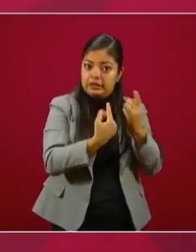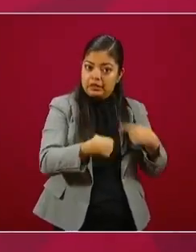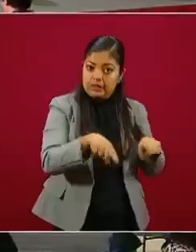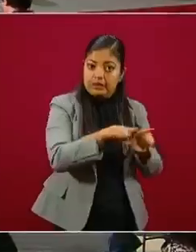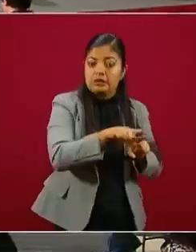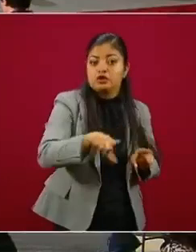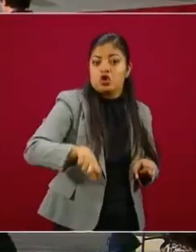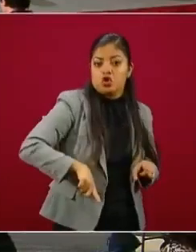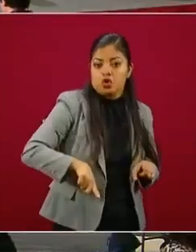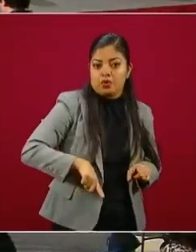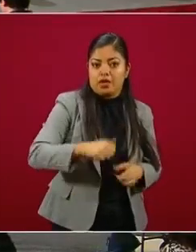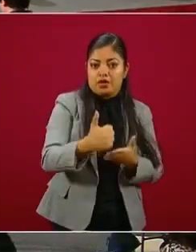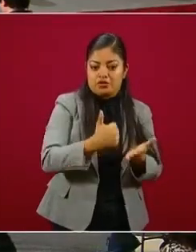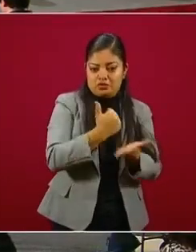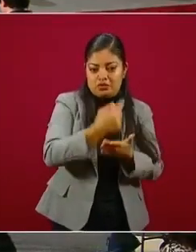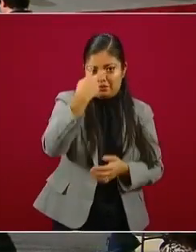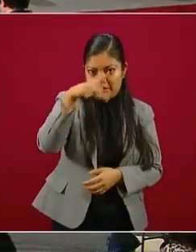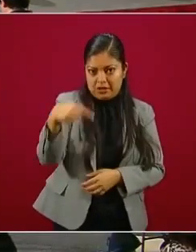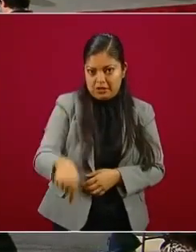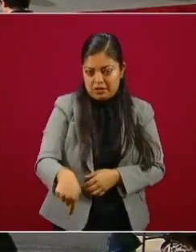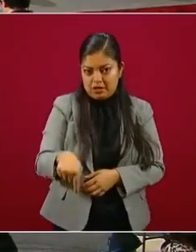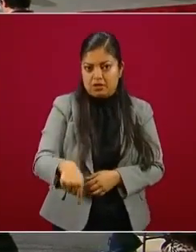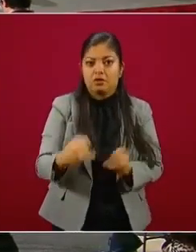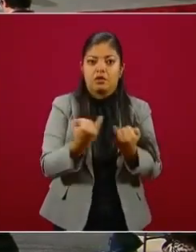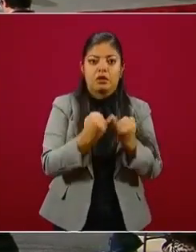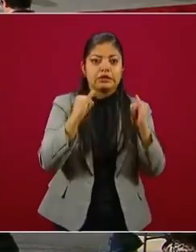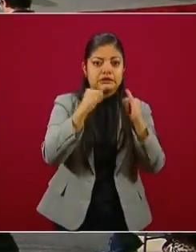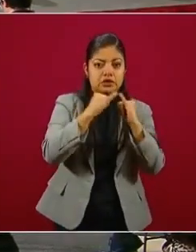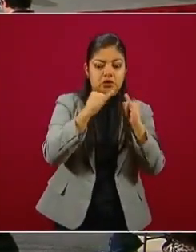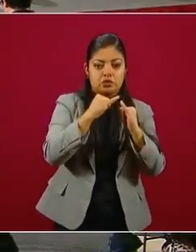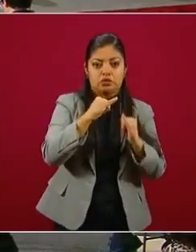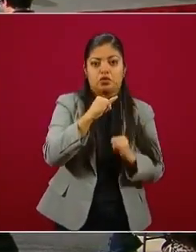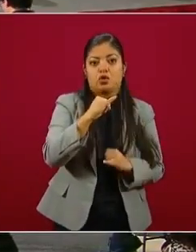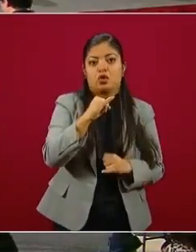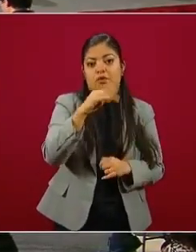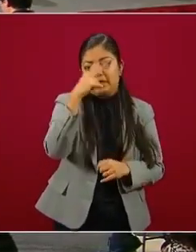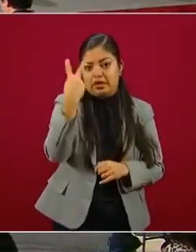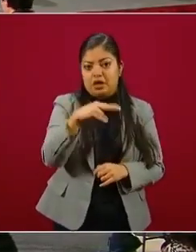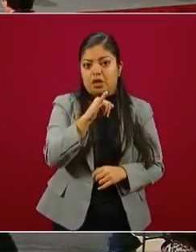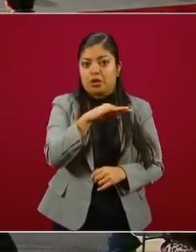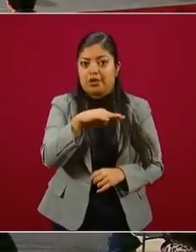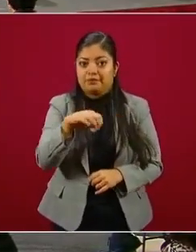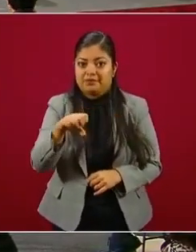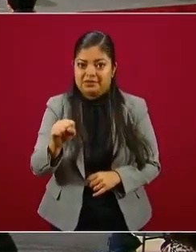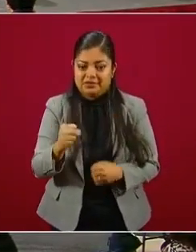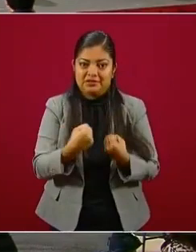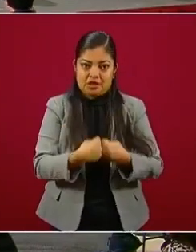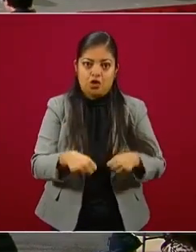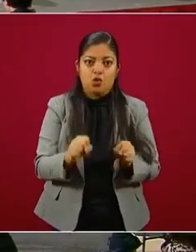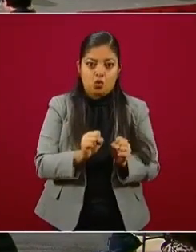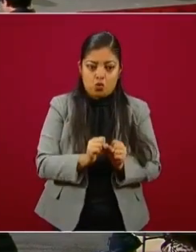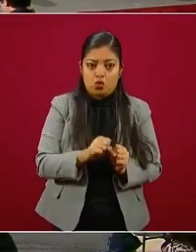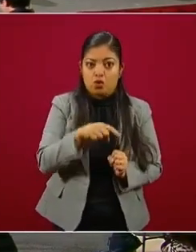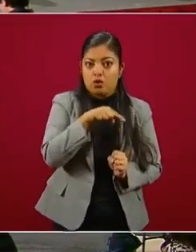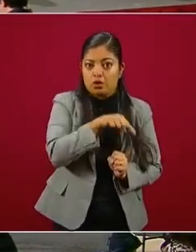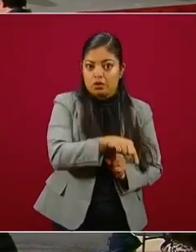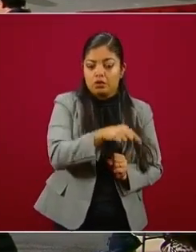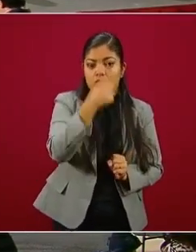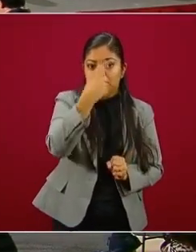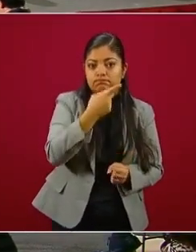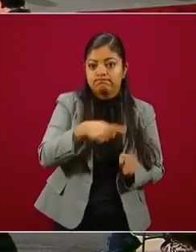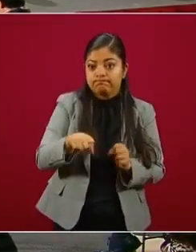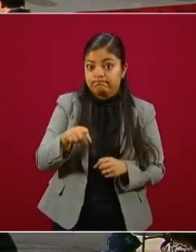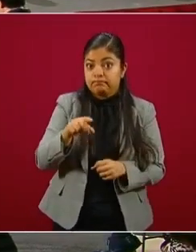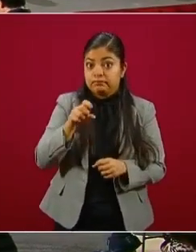jefa de gobierno en el caso de la Ciudad de México, el Instituto Mexicano del Seguro Social, cuyo director ha sido un promotor de primer orden para la firma de